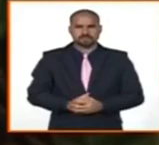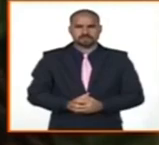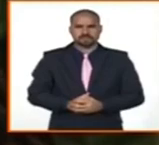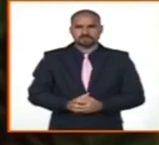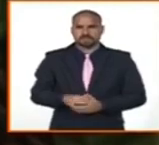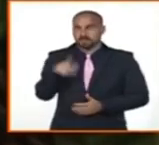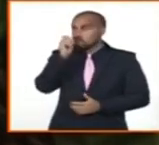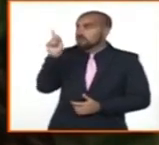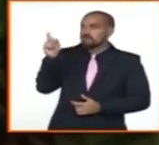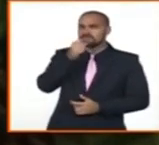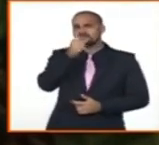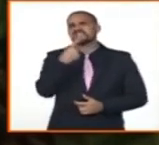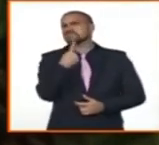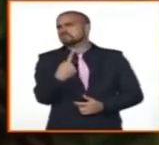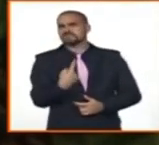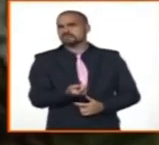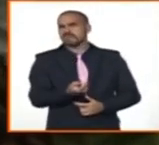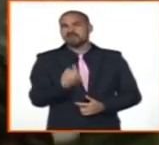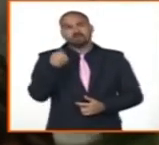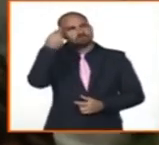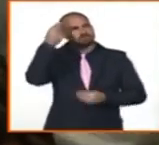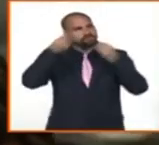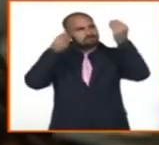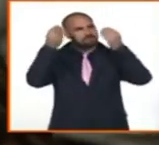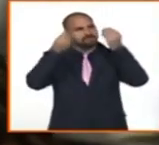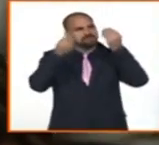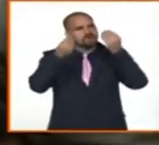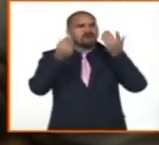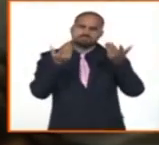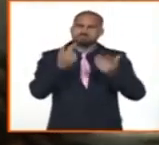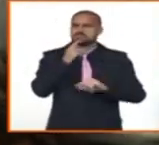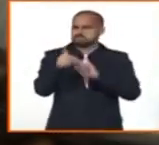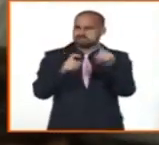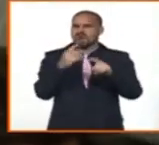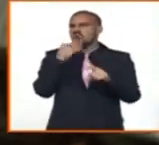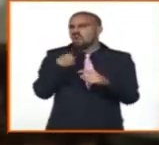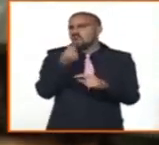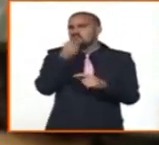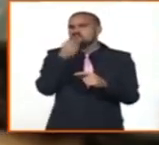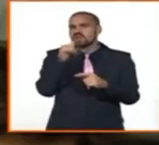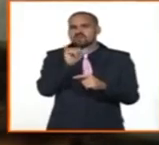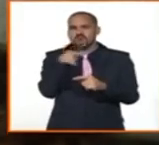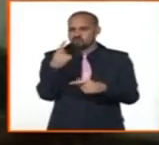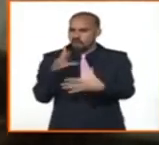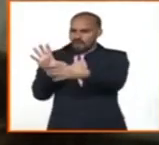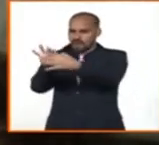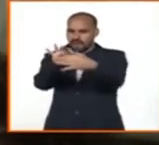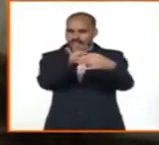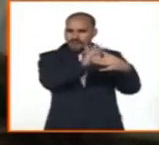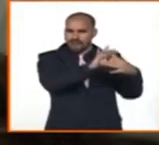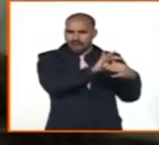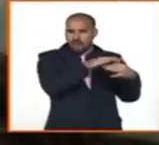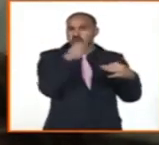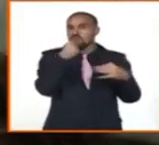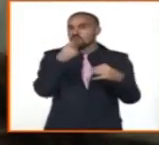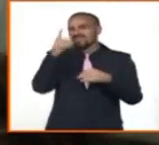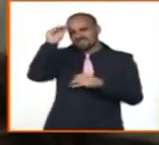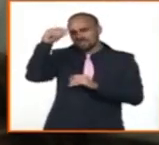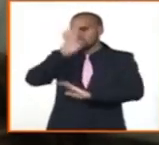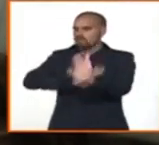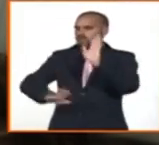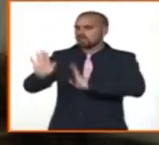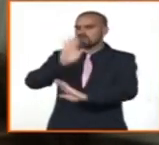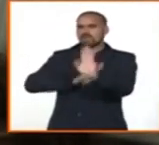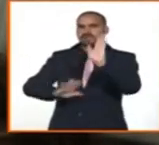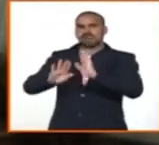es cómo podemos articularnos para hacer frente al bloqueo. Para hacer frente al bloqueo, no ya al bloqueo